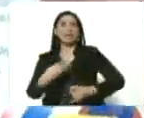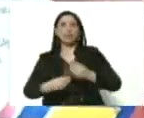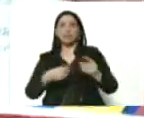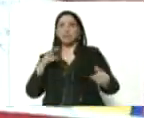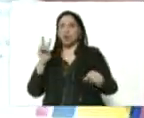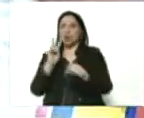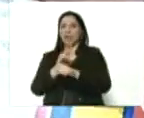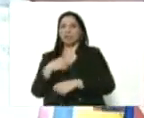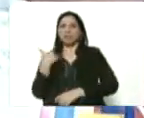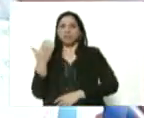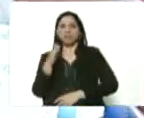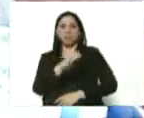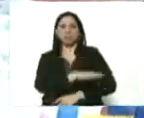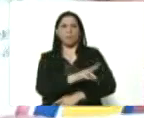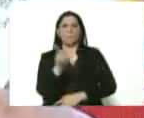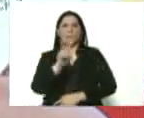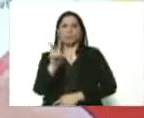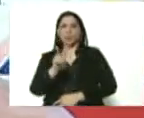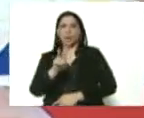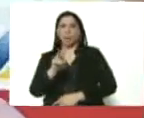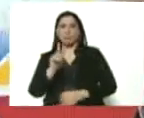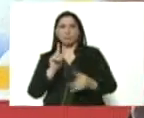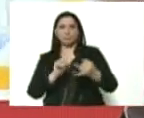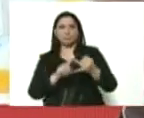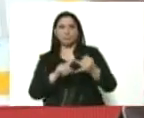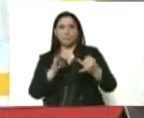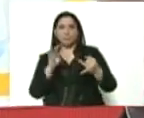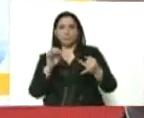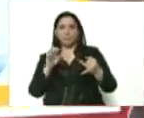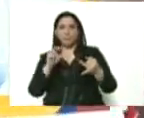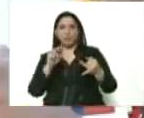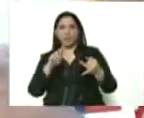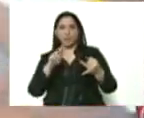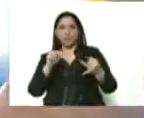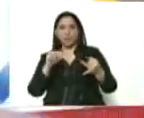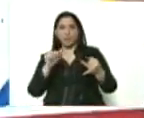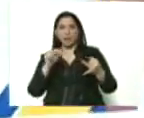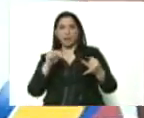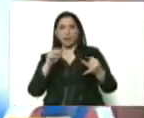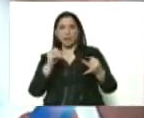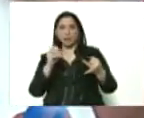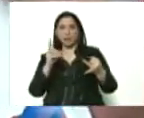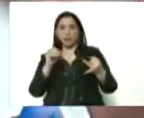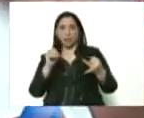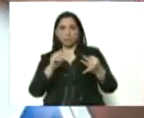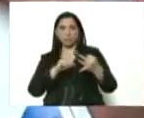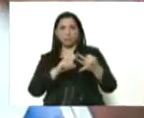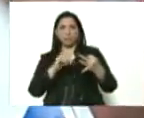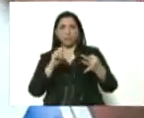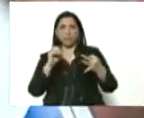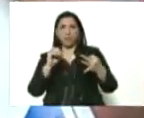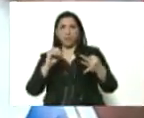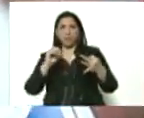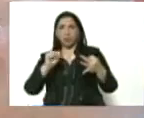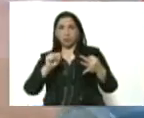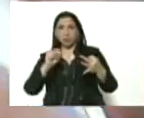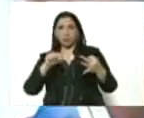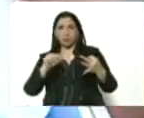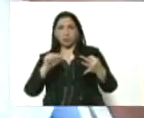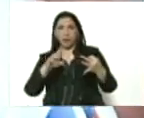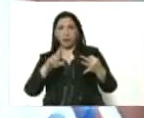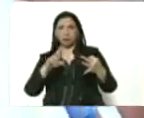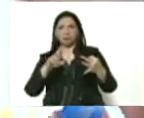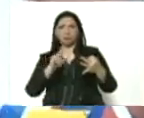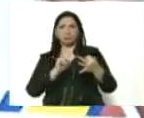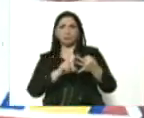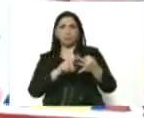violencia y asesinatos en Venezuela, Fernando Andrés Noya, Cosme Rafael Alcalá Acosta, que era